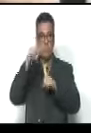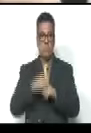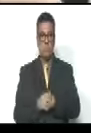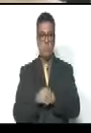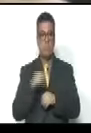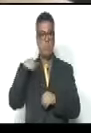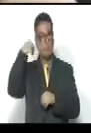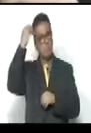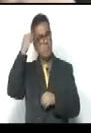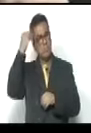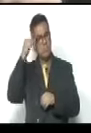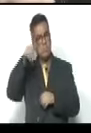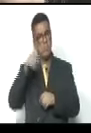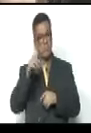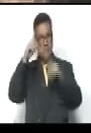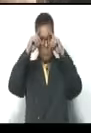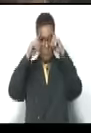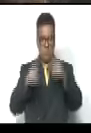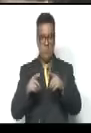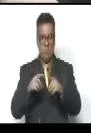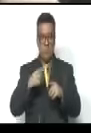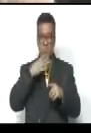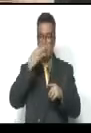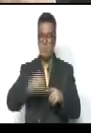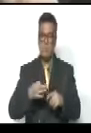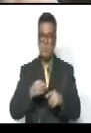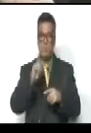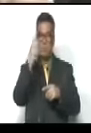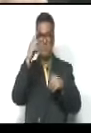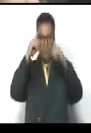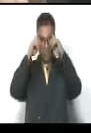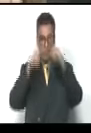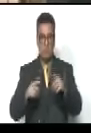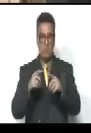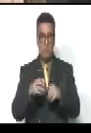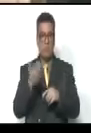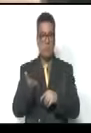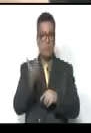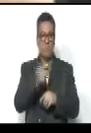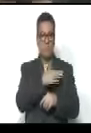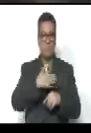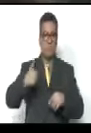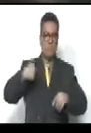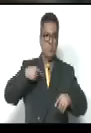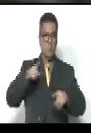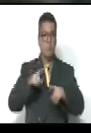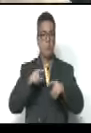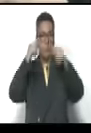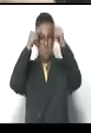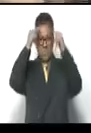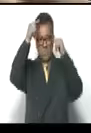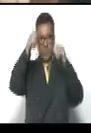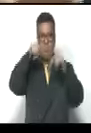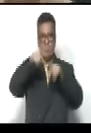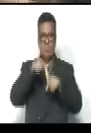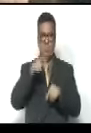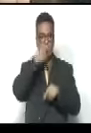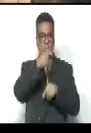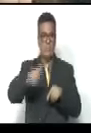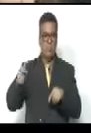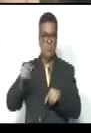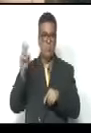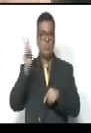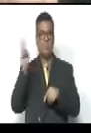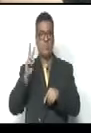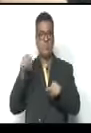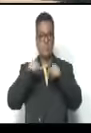Y creo que ha sido la decisión más certera, una de las decisiones más certeras que ha tenido el comandante Chávez, pero que el pueblo venezolano